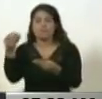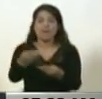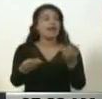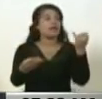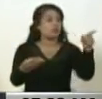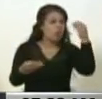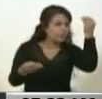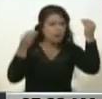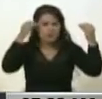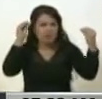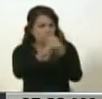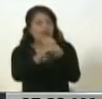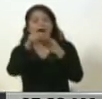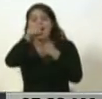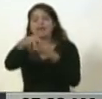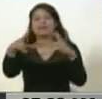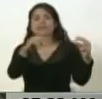diferencias.